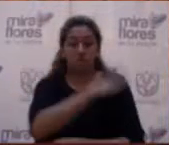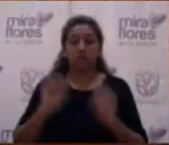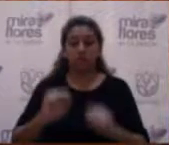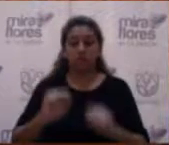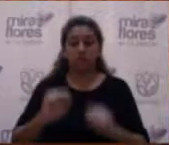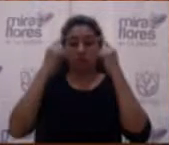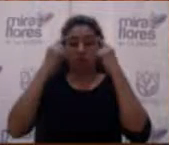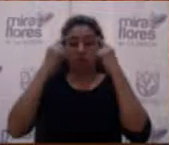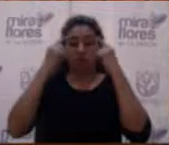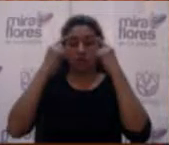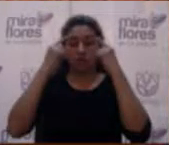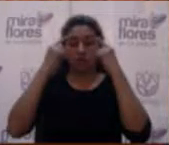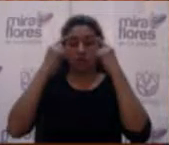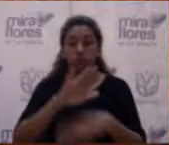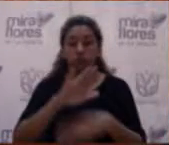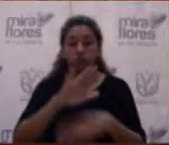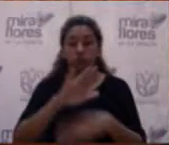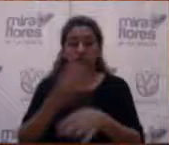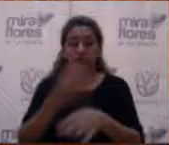Con las consideraciones expuestas,